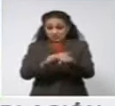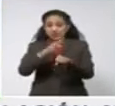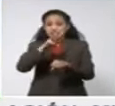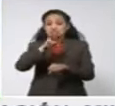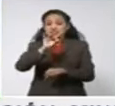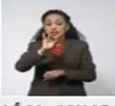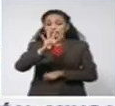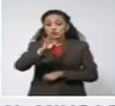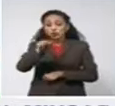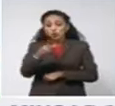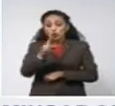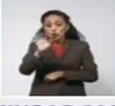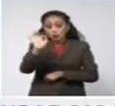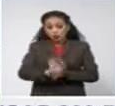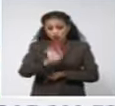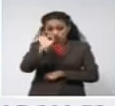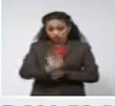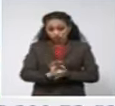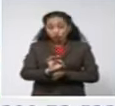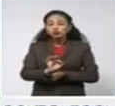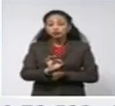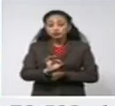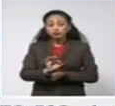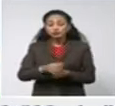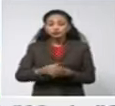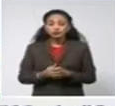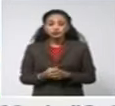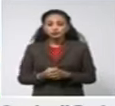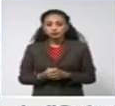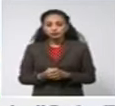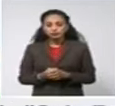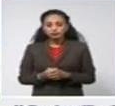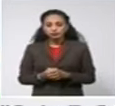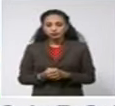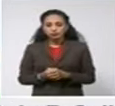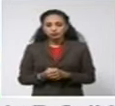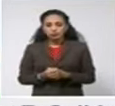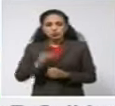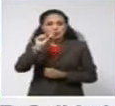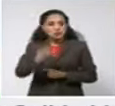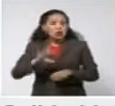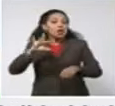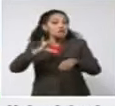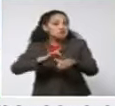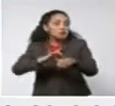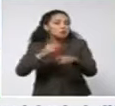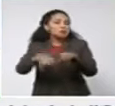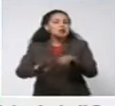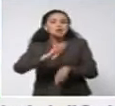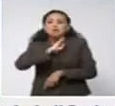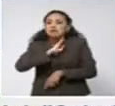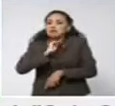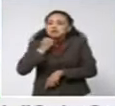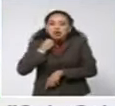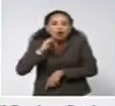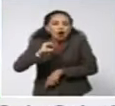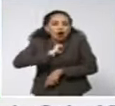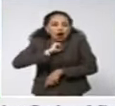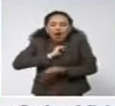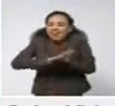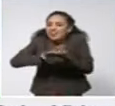74,1% de los 62 casos diagnosticados, estaban asintomáticos en el momento del diagnóstico.